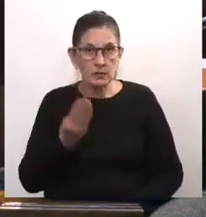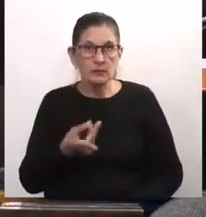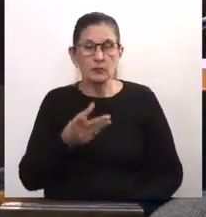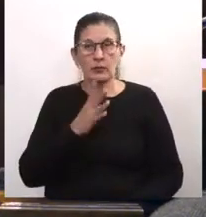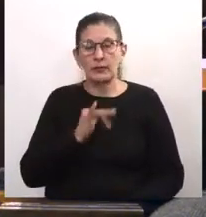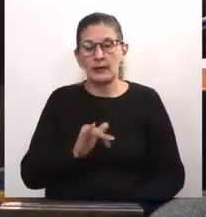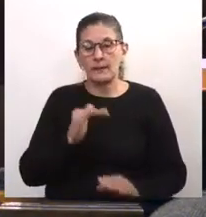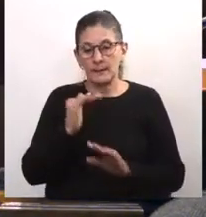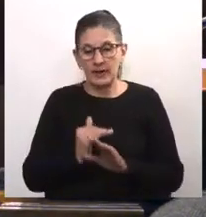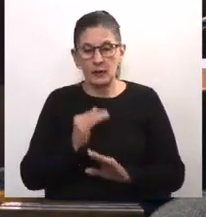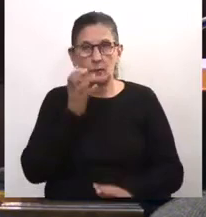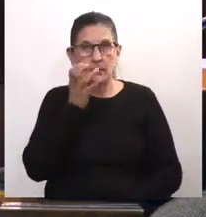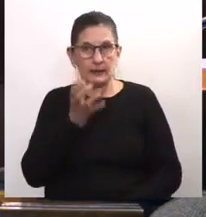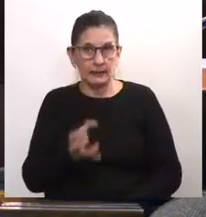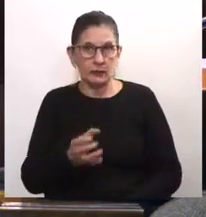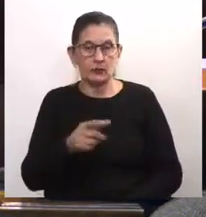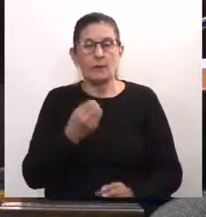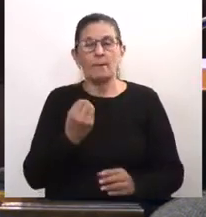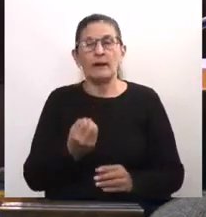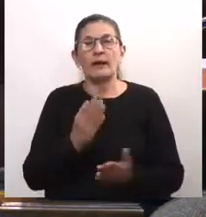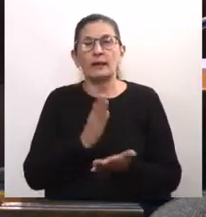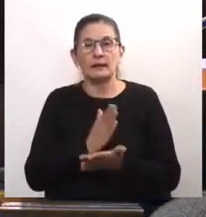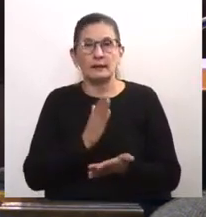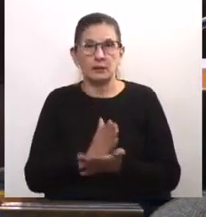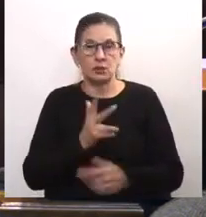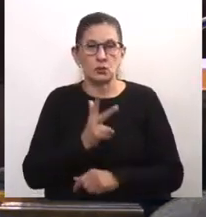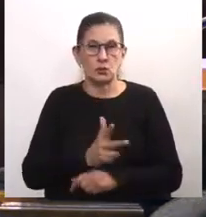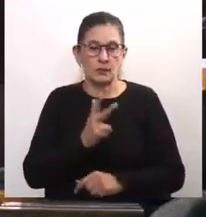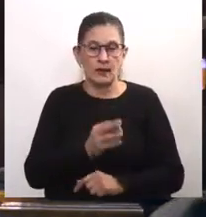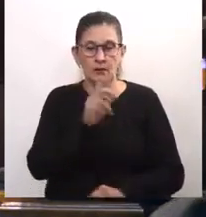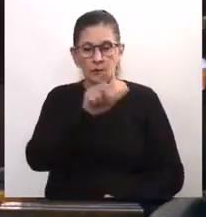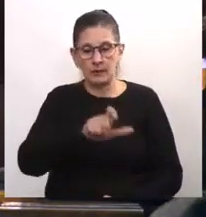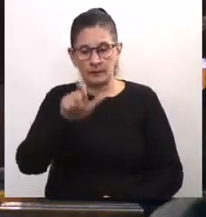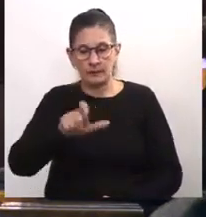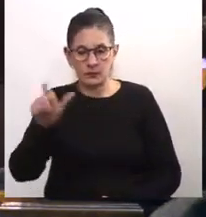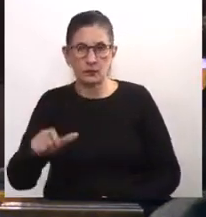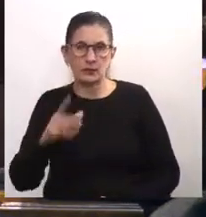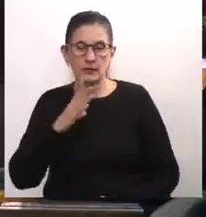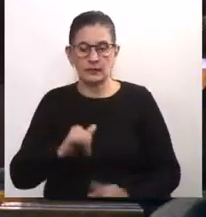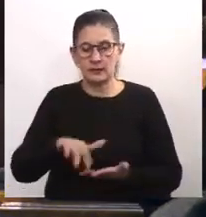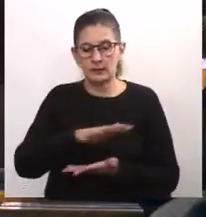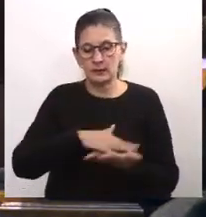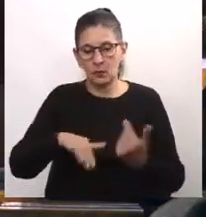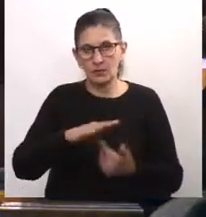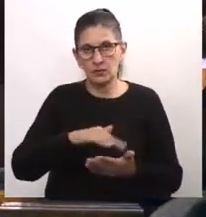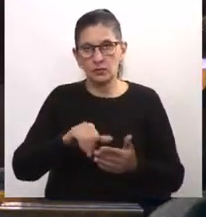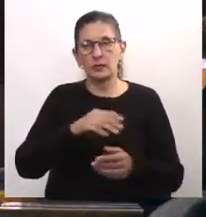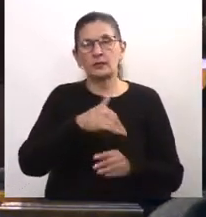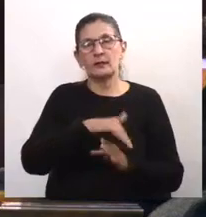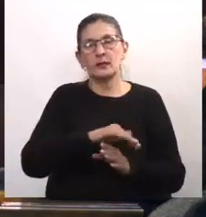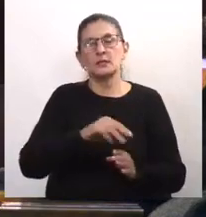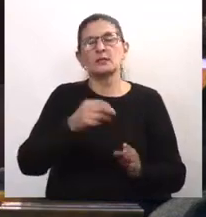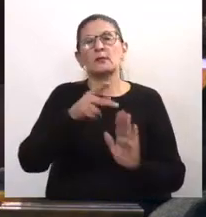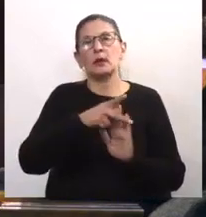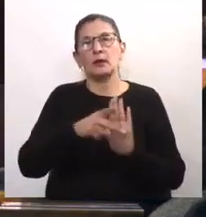menos peligroso para el goce de los derechos humanos fundamentales de las personas que se encuentran en situación amparadas por la norma